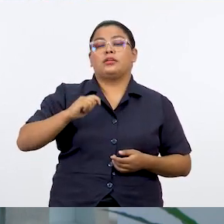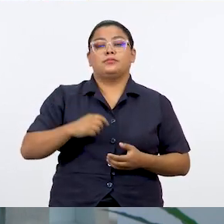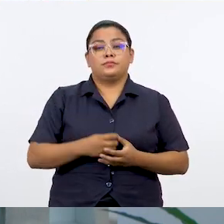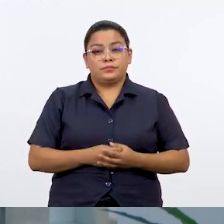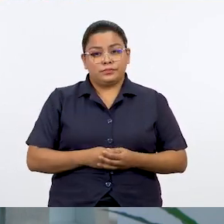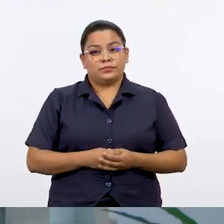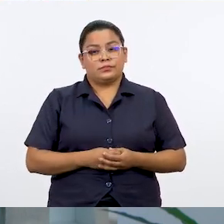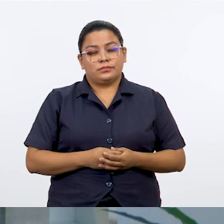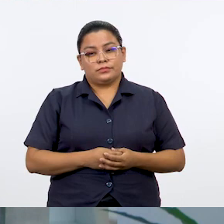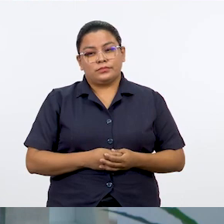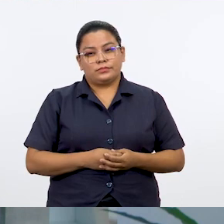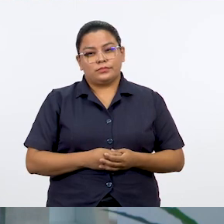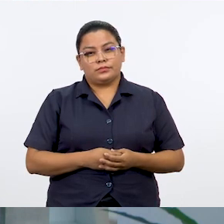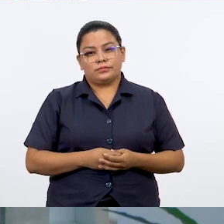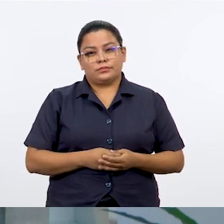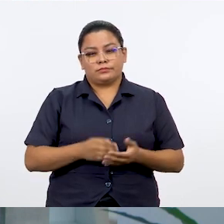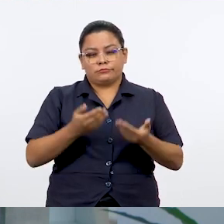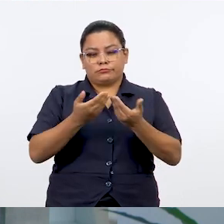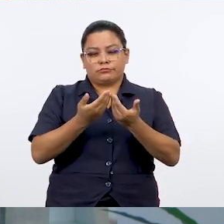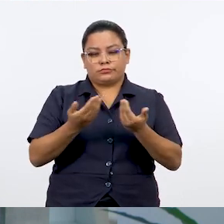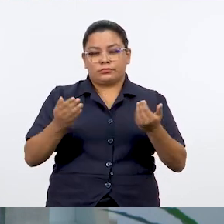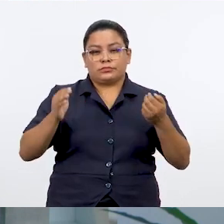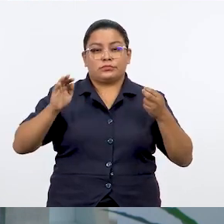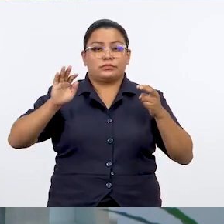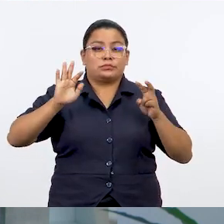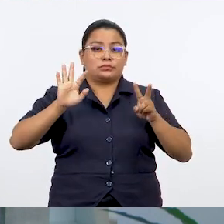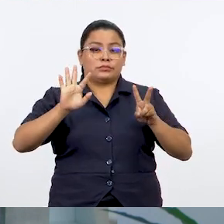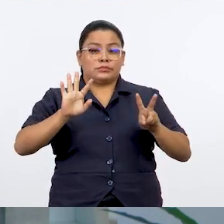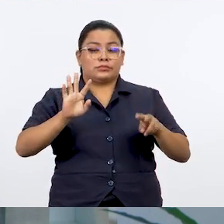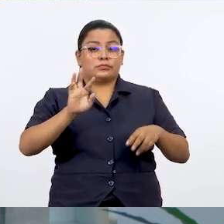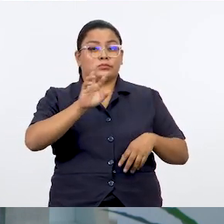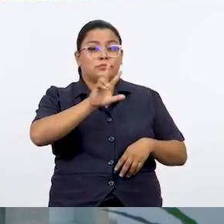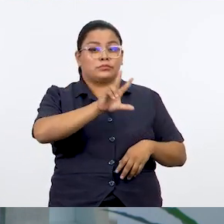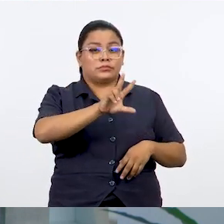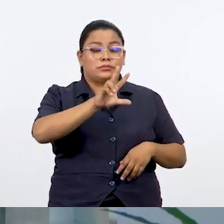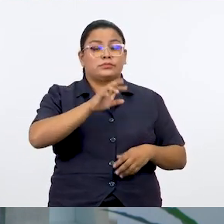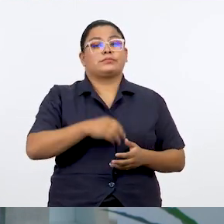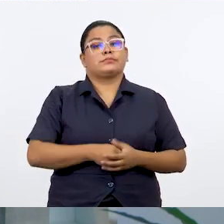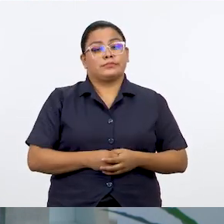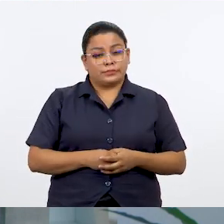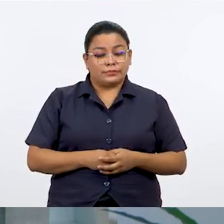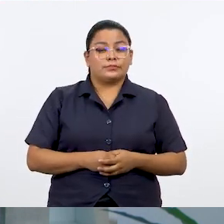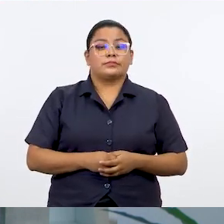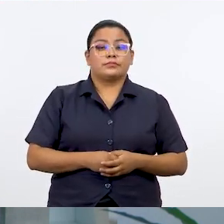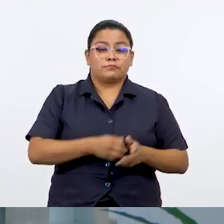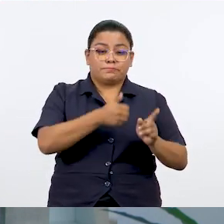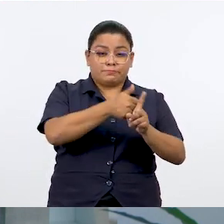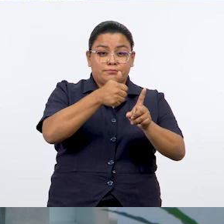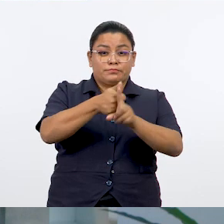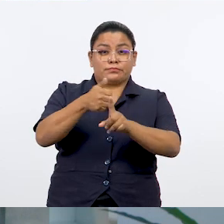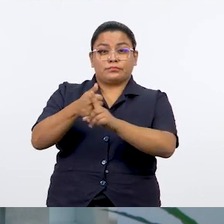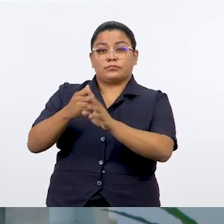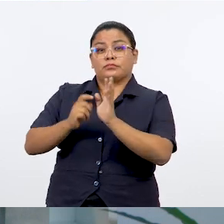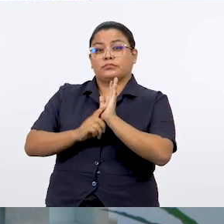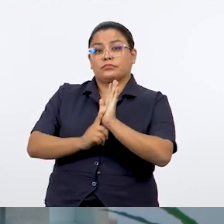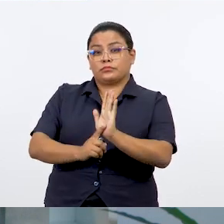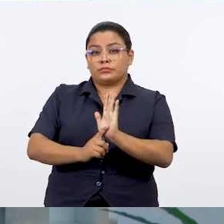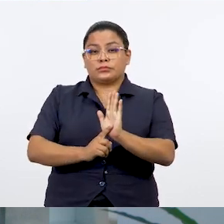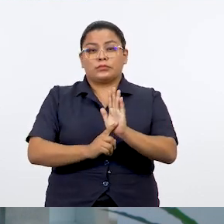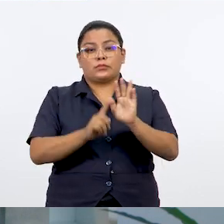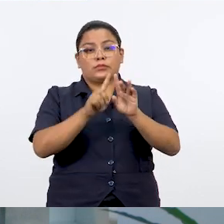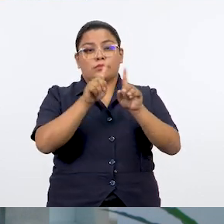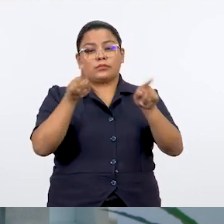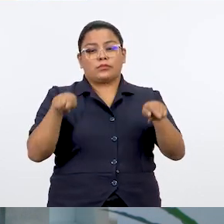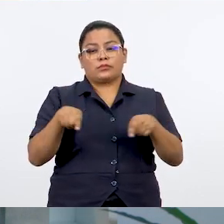Alejandra. Vamos a repartir 7 en estos 3 grupos que están representados por estos